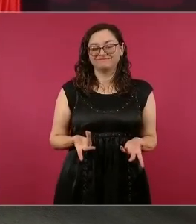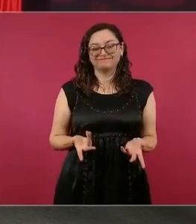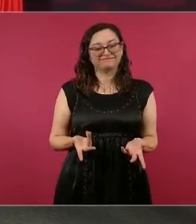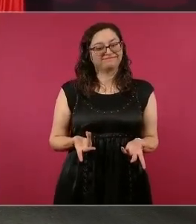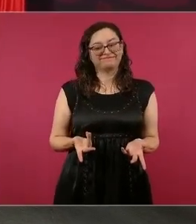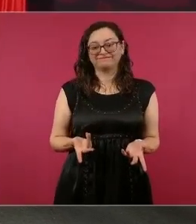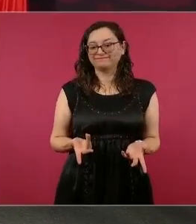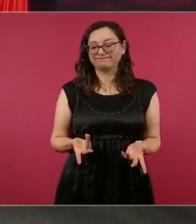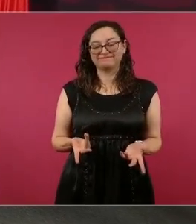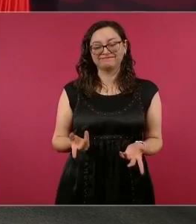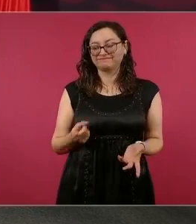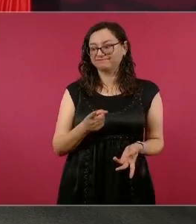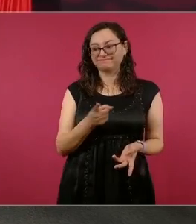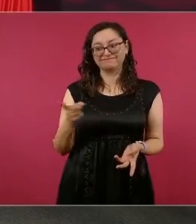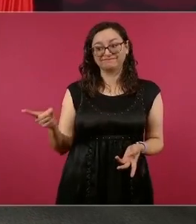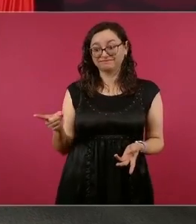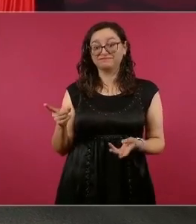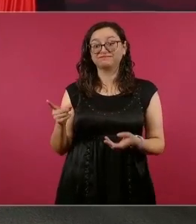no van a poder